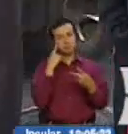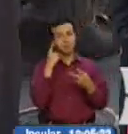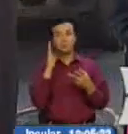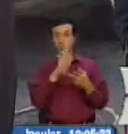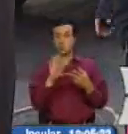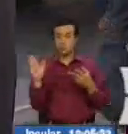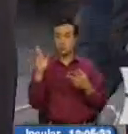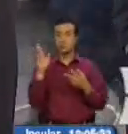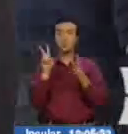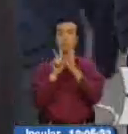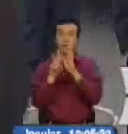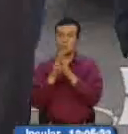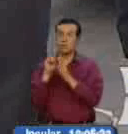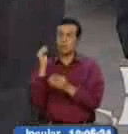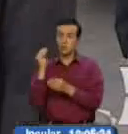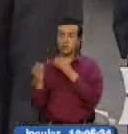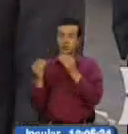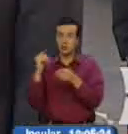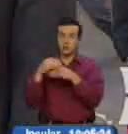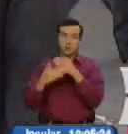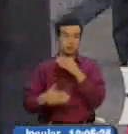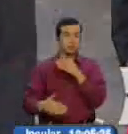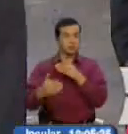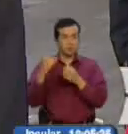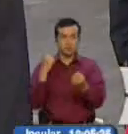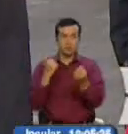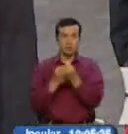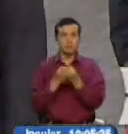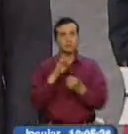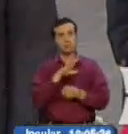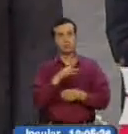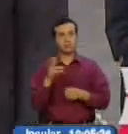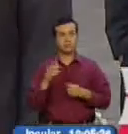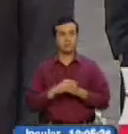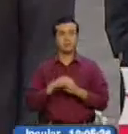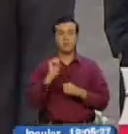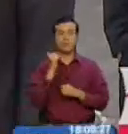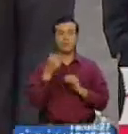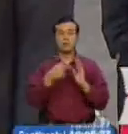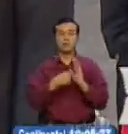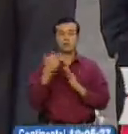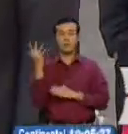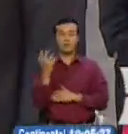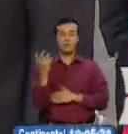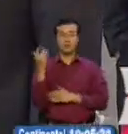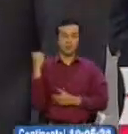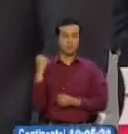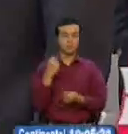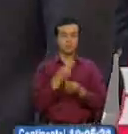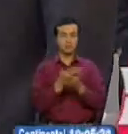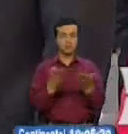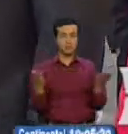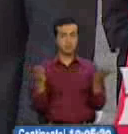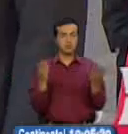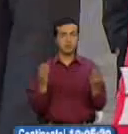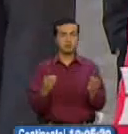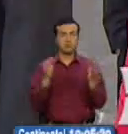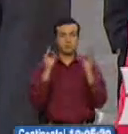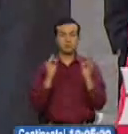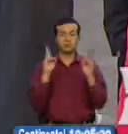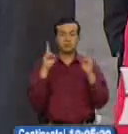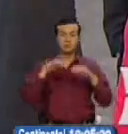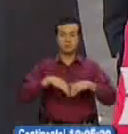ya a soluciones habitacionales de largo plazo. Alrededor de 10.000 bonos han sido entregados para lo que